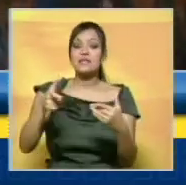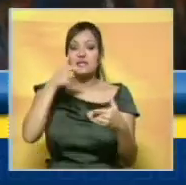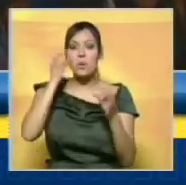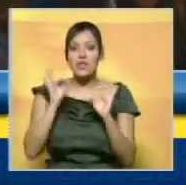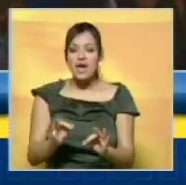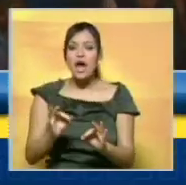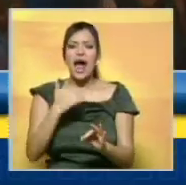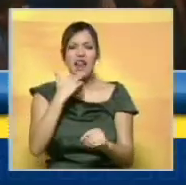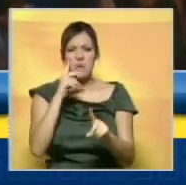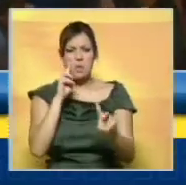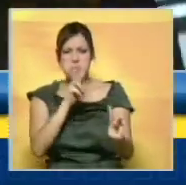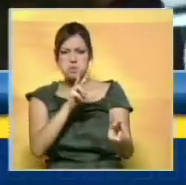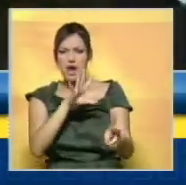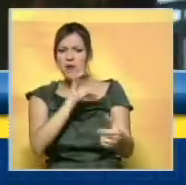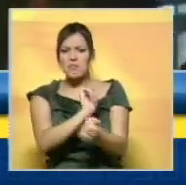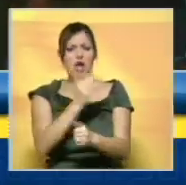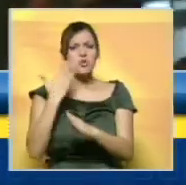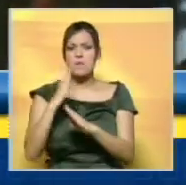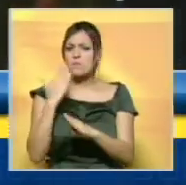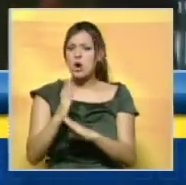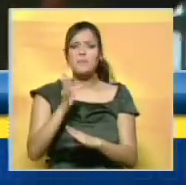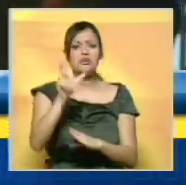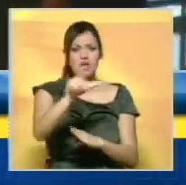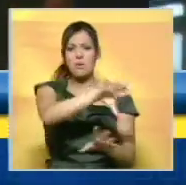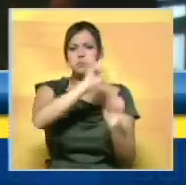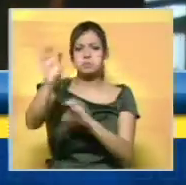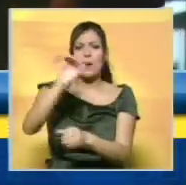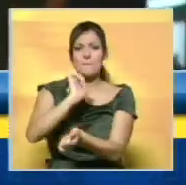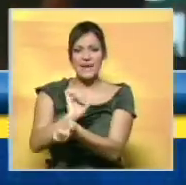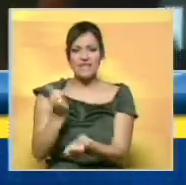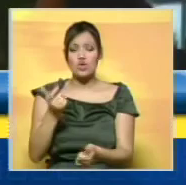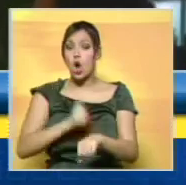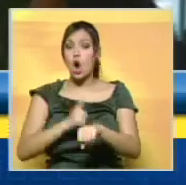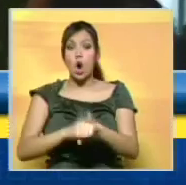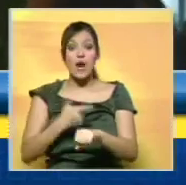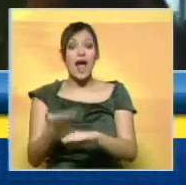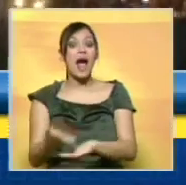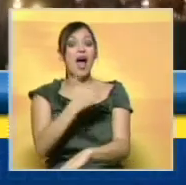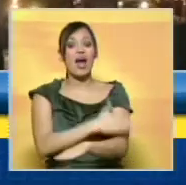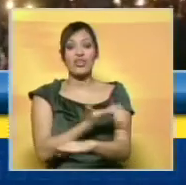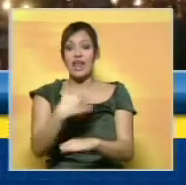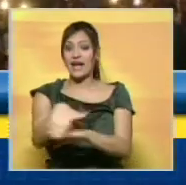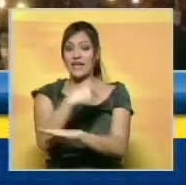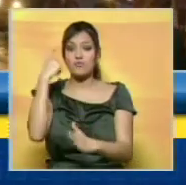a sospechosos sin presentar cargos, decretar el toque de queda, disolver reuniones